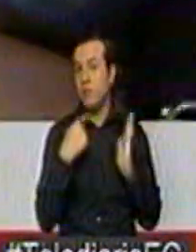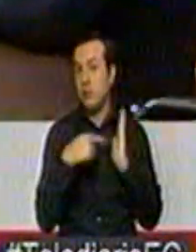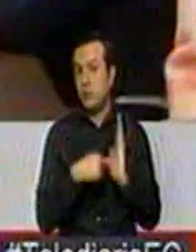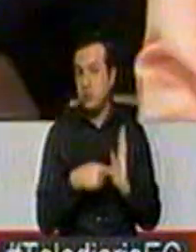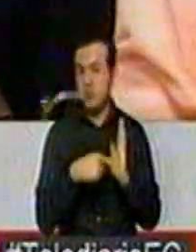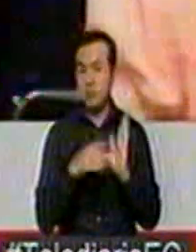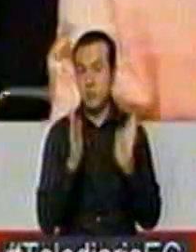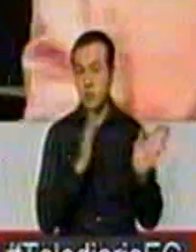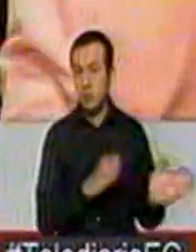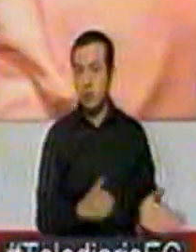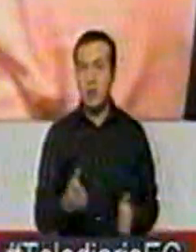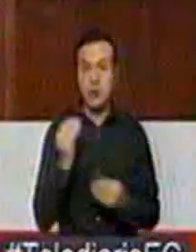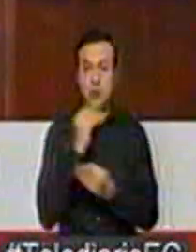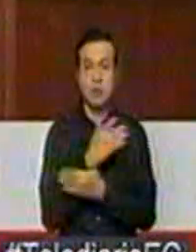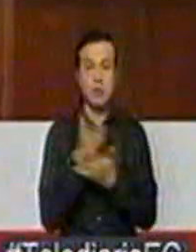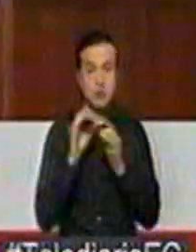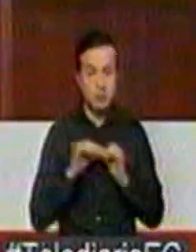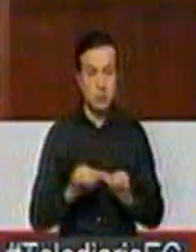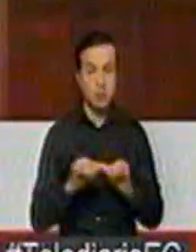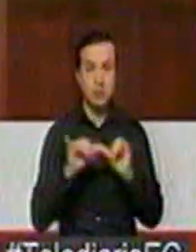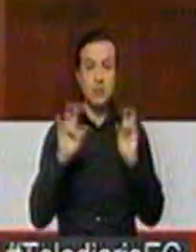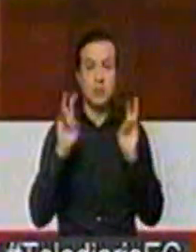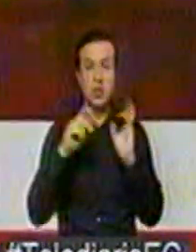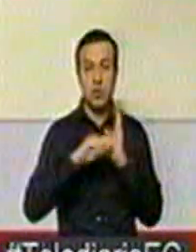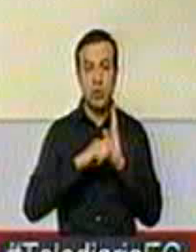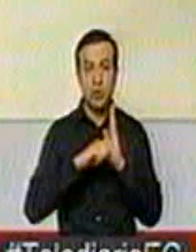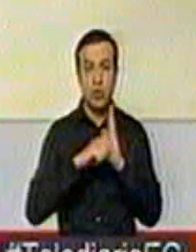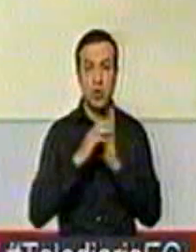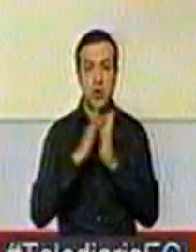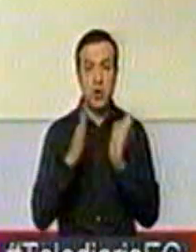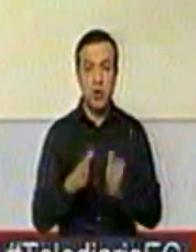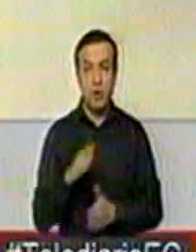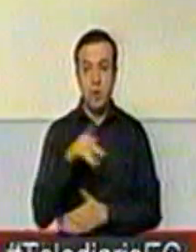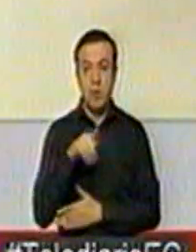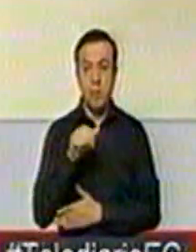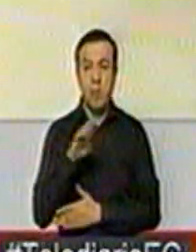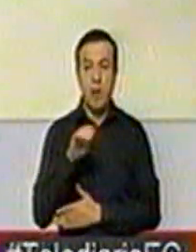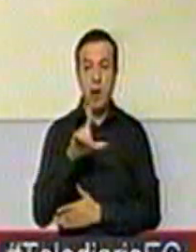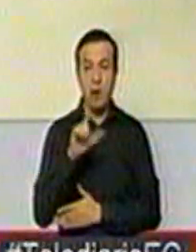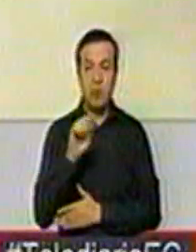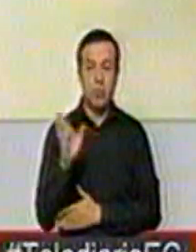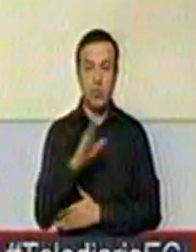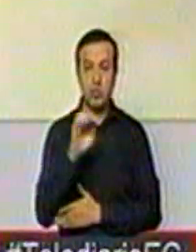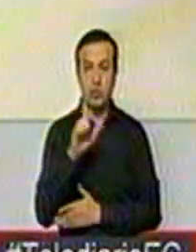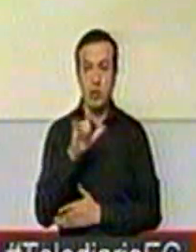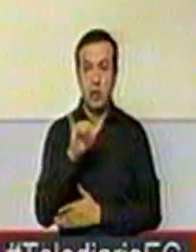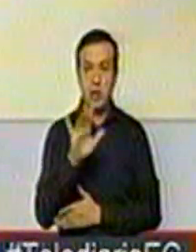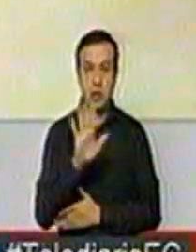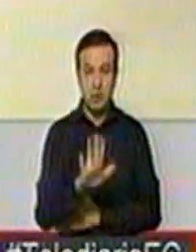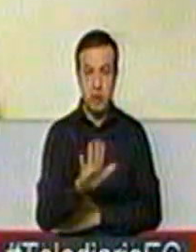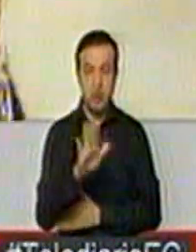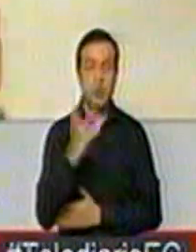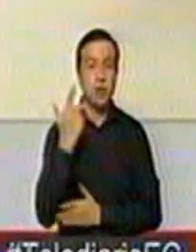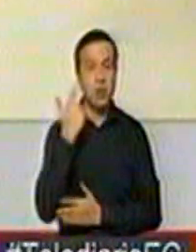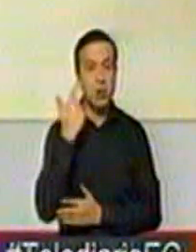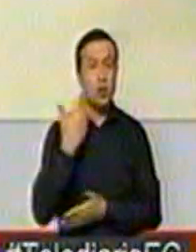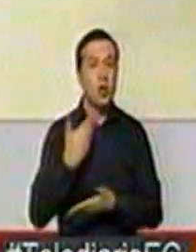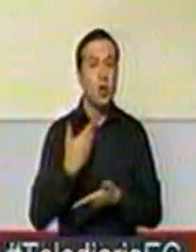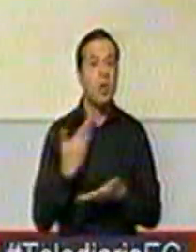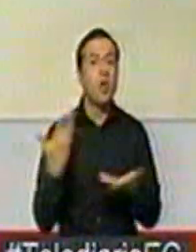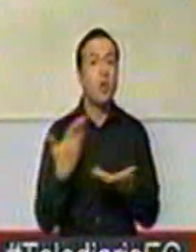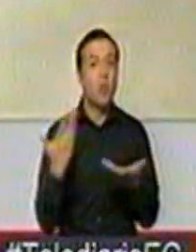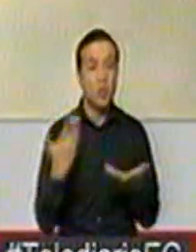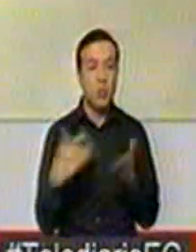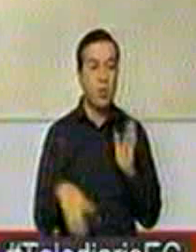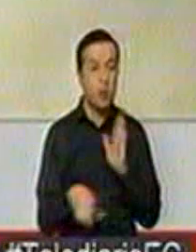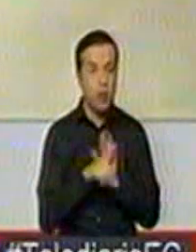el organismo ratifica la continuidad del contralor Pablo Celi. No podemos violentar ninguna norma, ninguna conducta, ninguna